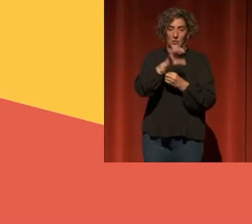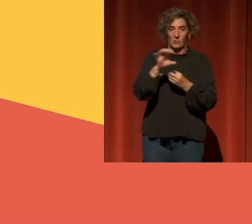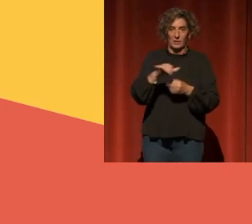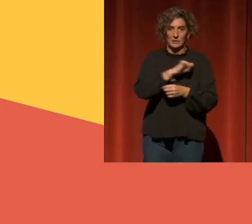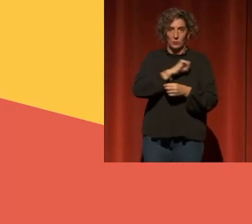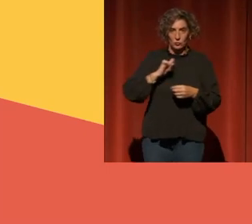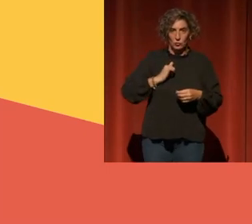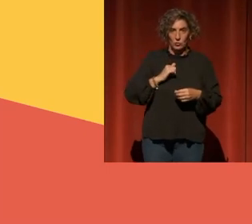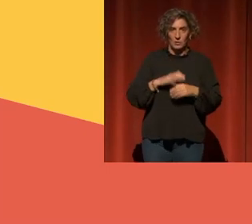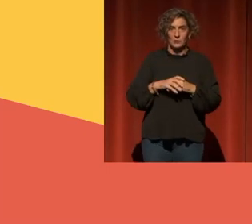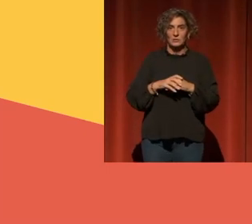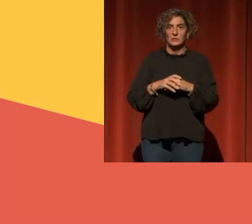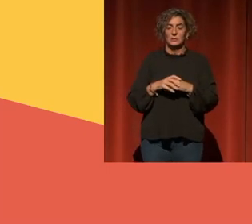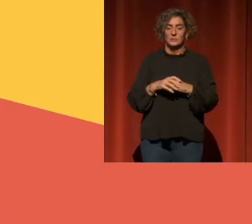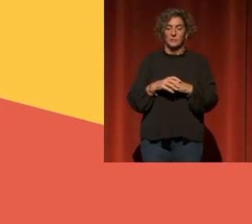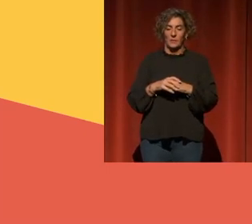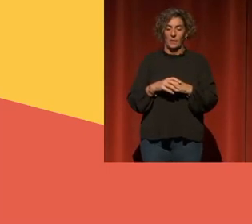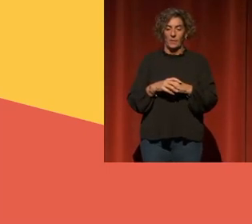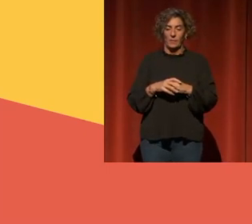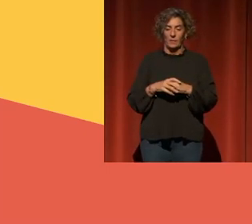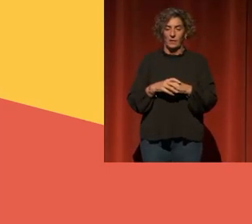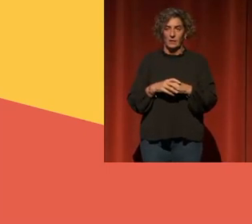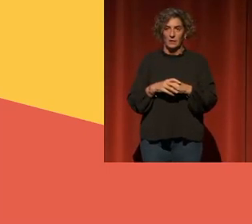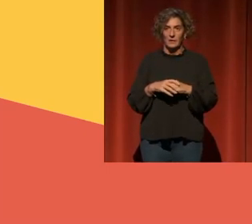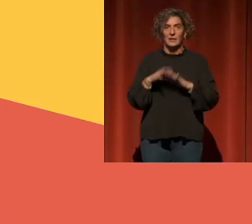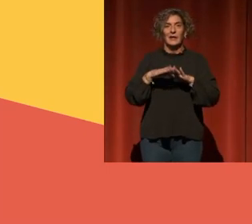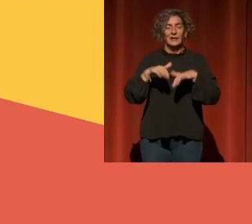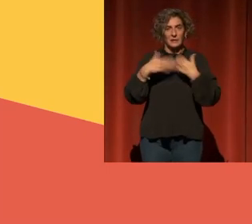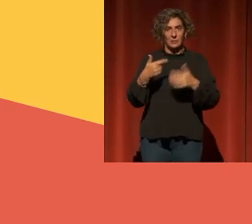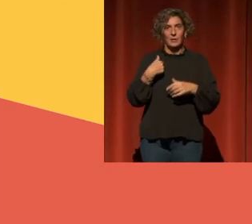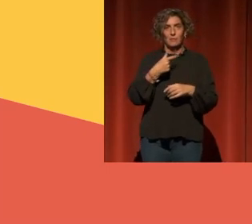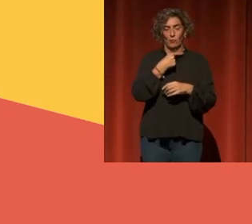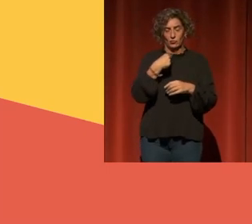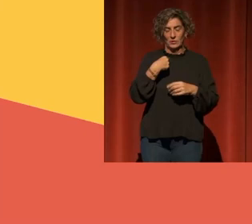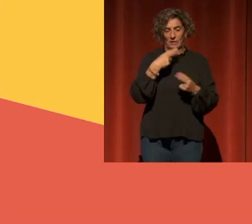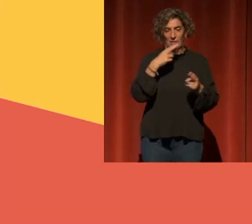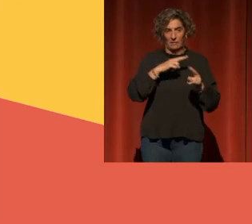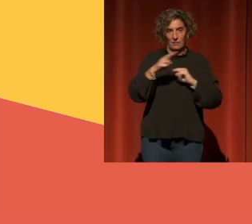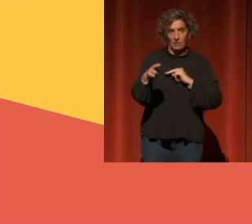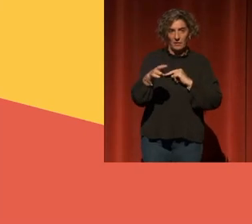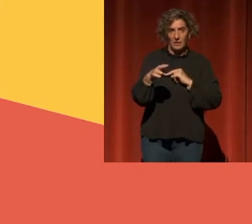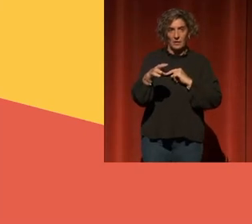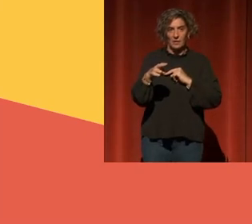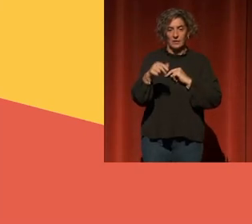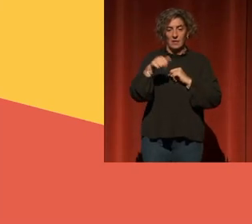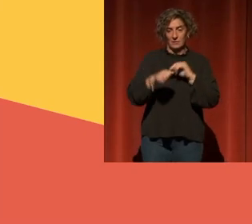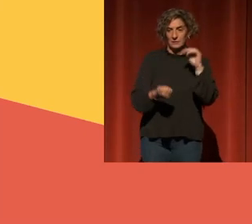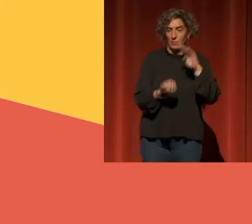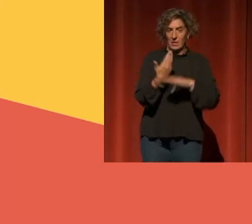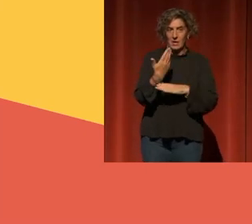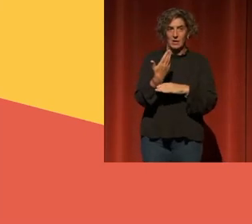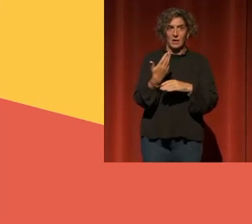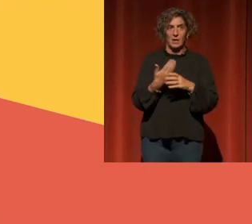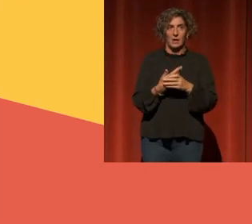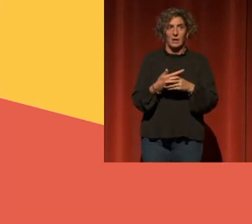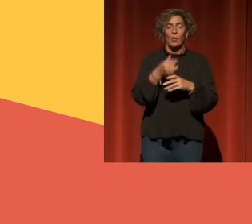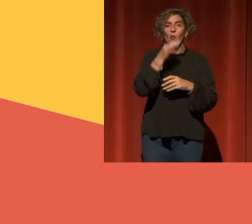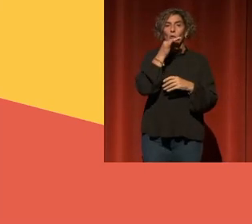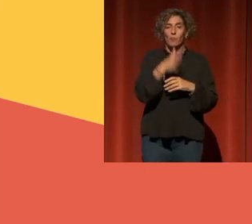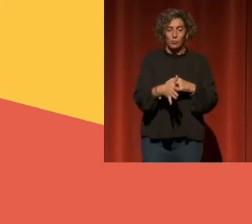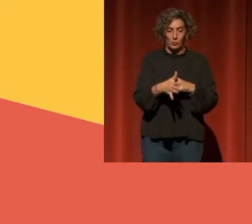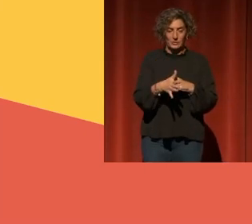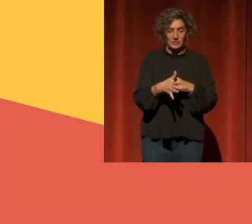ellas que no están presentes eh Y ya está también me gustaría mencionar y ha sido mencionado también esta mañana pues el compromiso